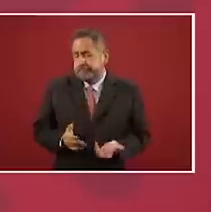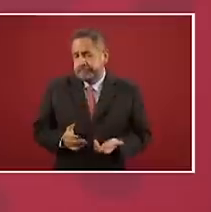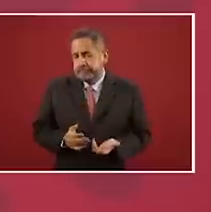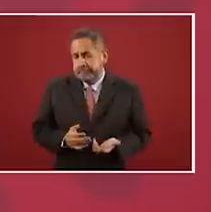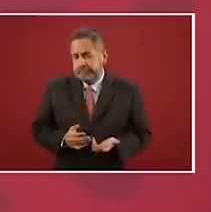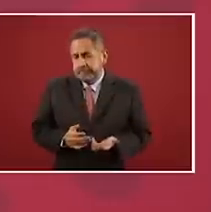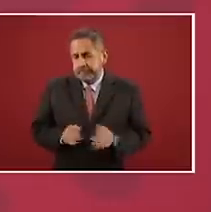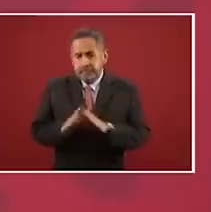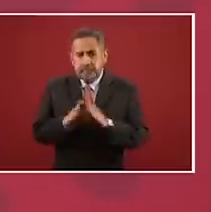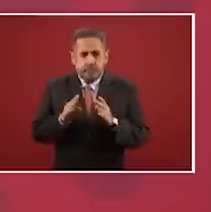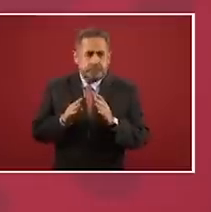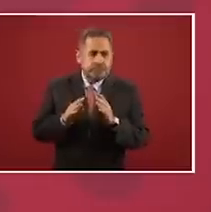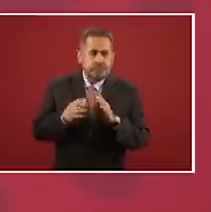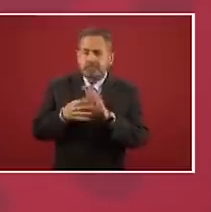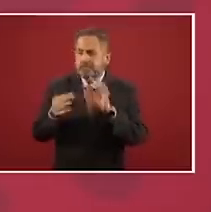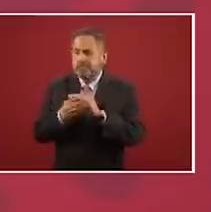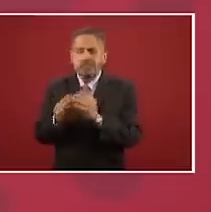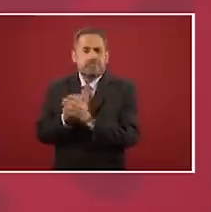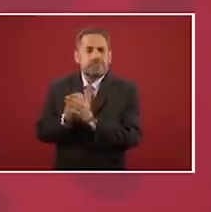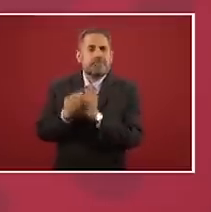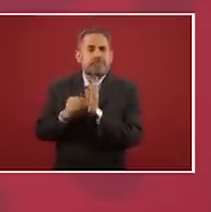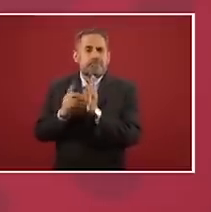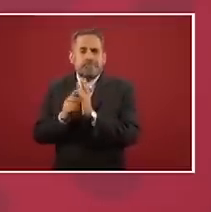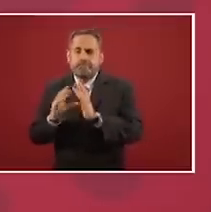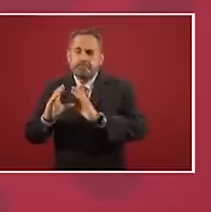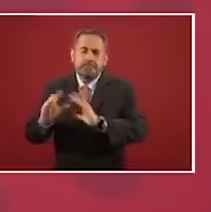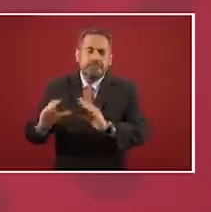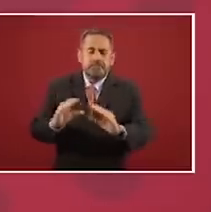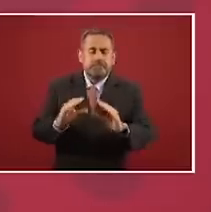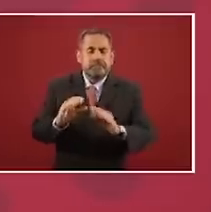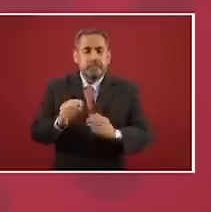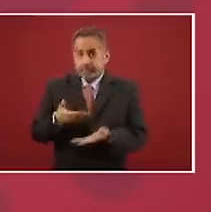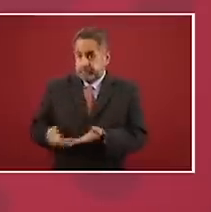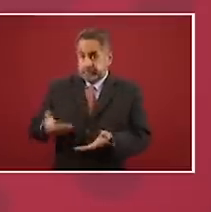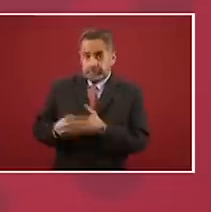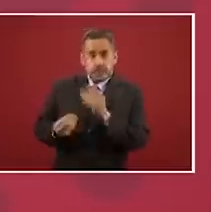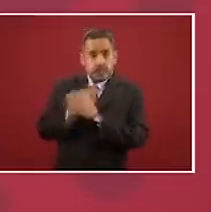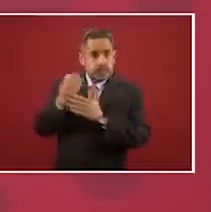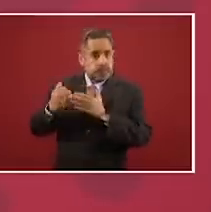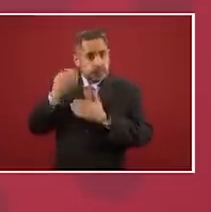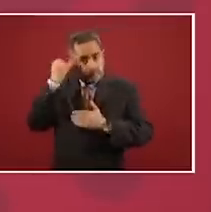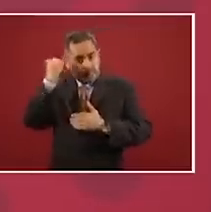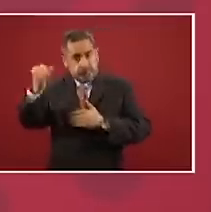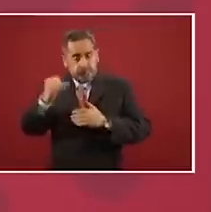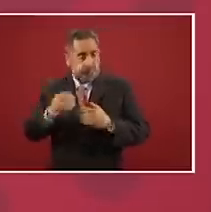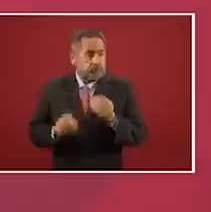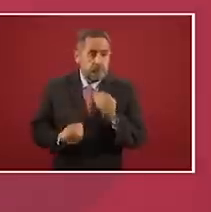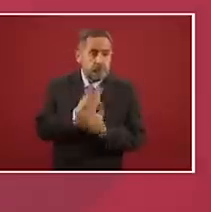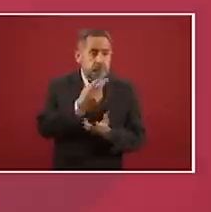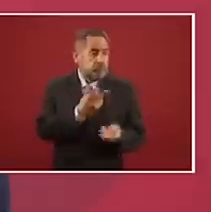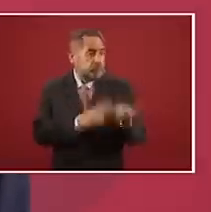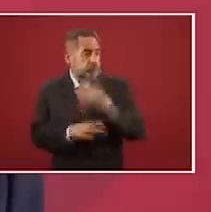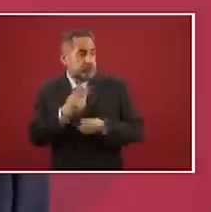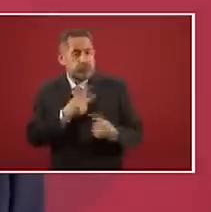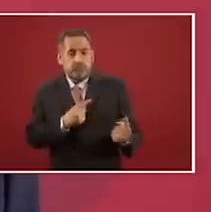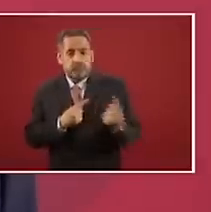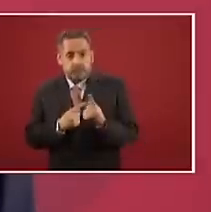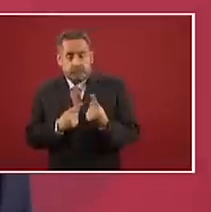los métodos de capacitación que se están aplicando ahora para los nuevos